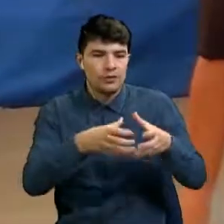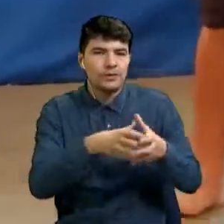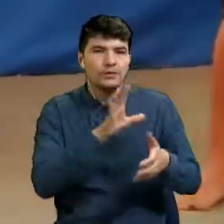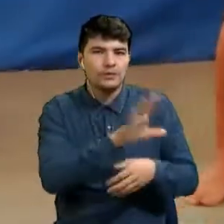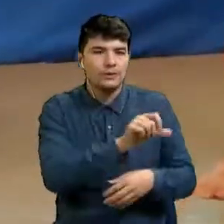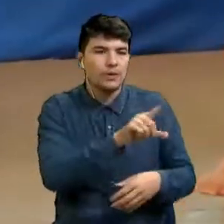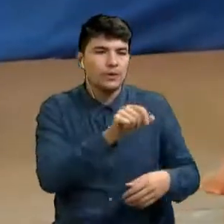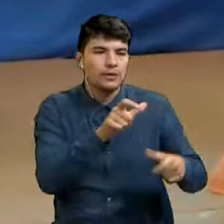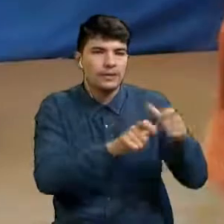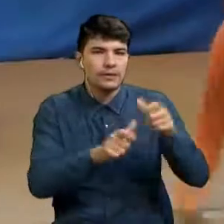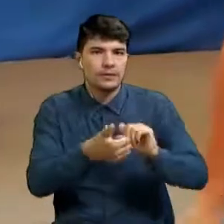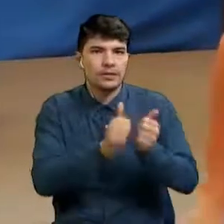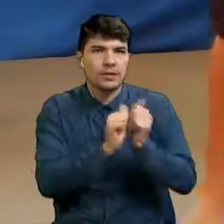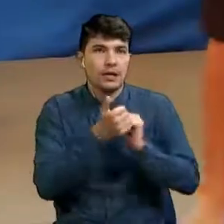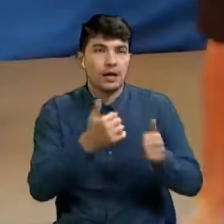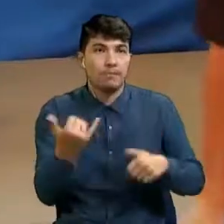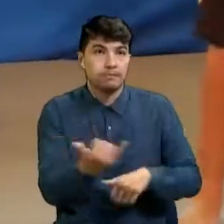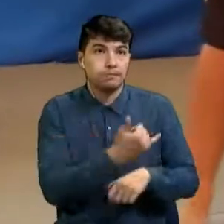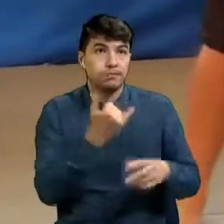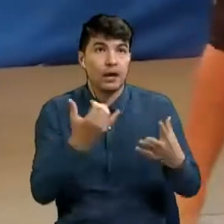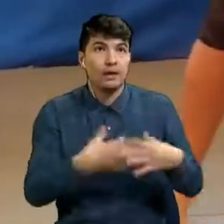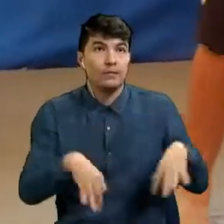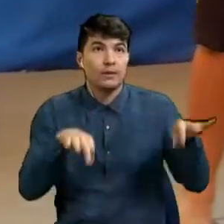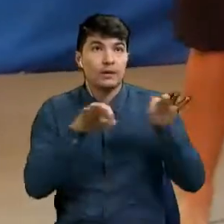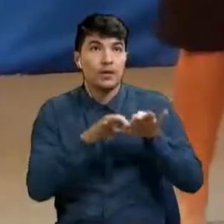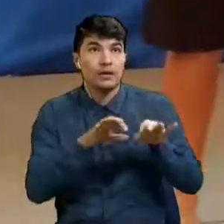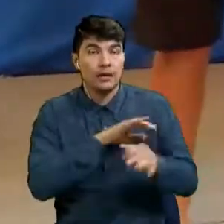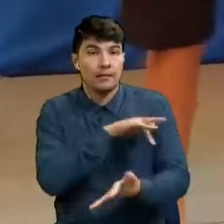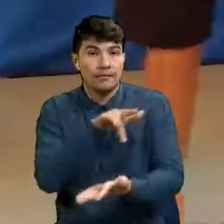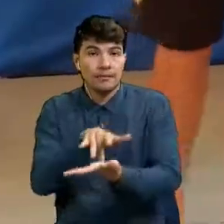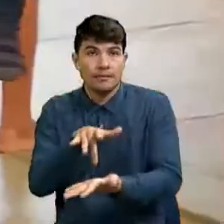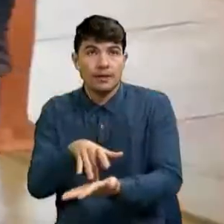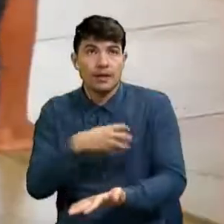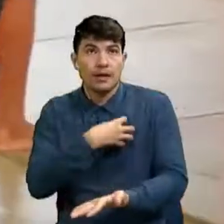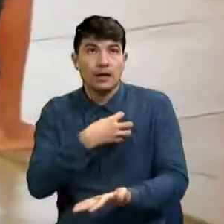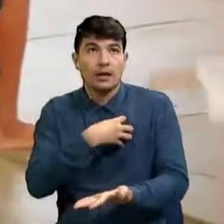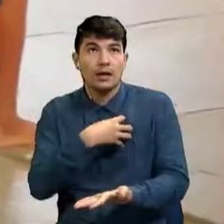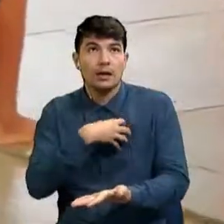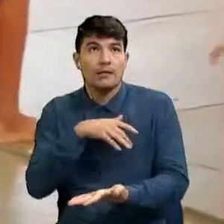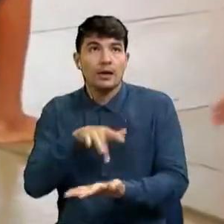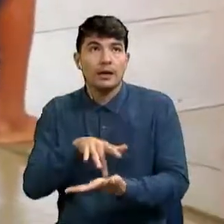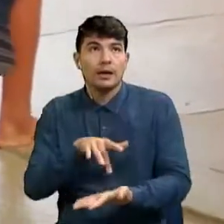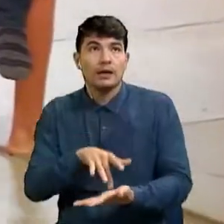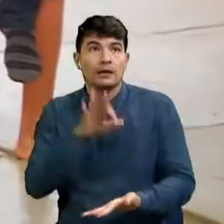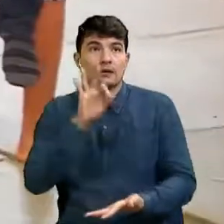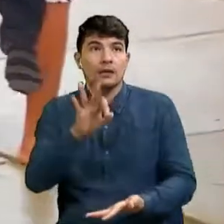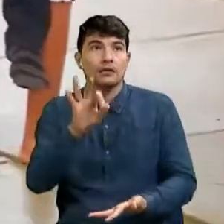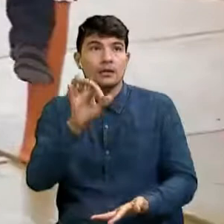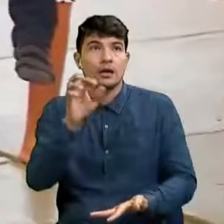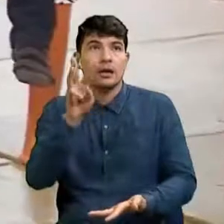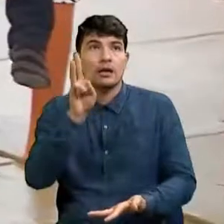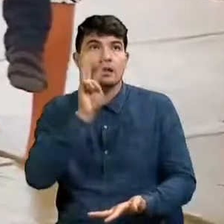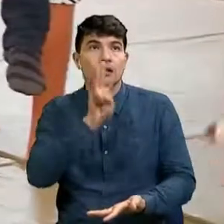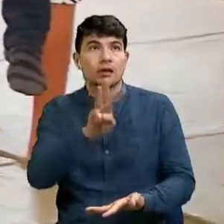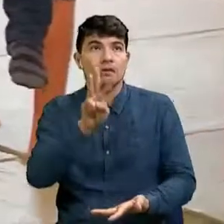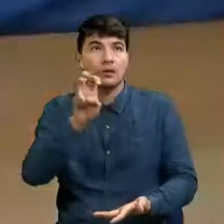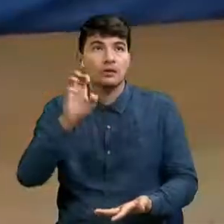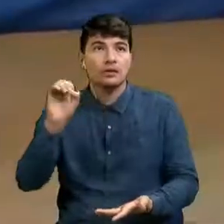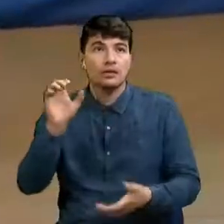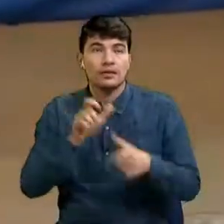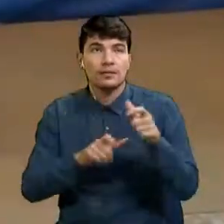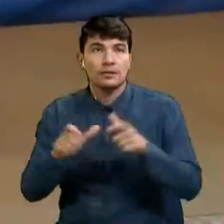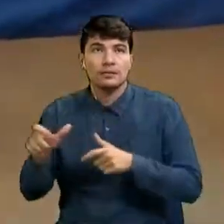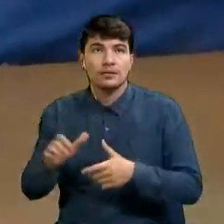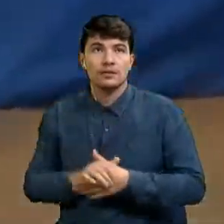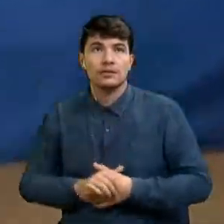11 deportistas a este importante certamen asistieron 380 judocas del país en las categorías sub 13 sub 15